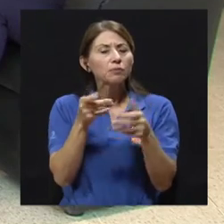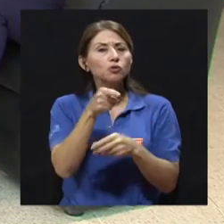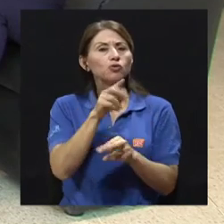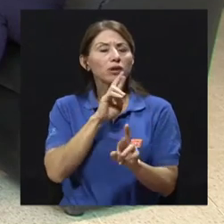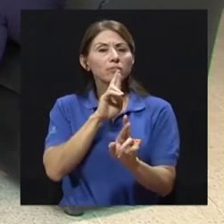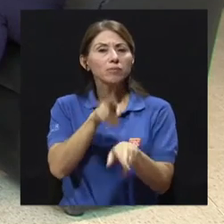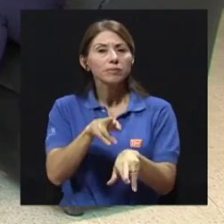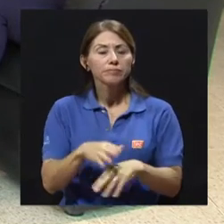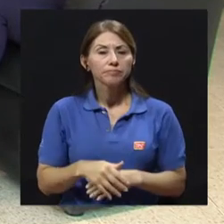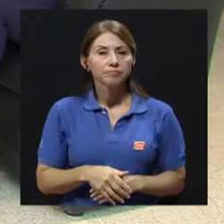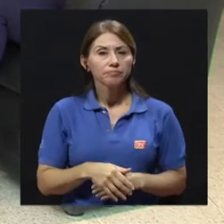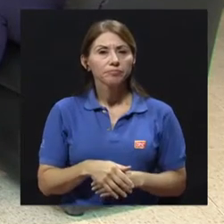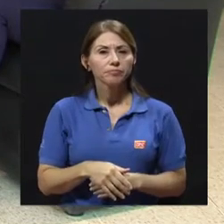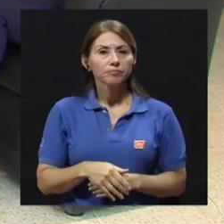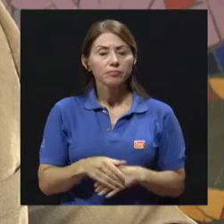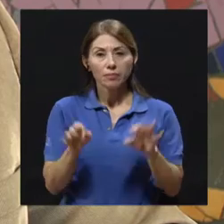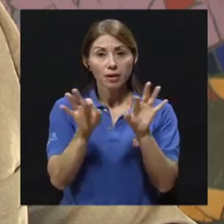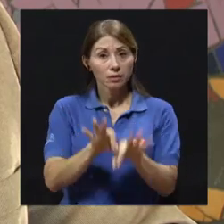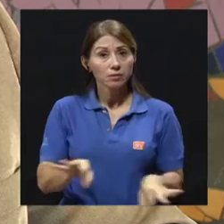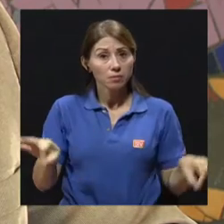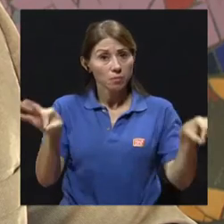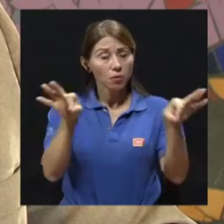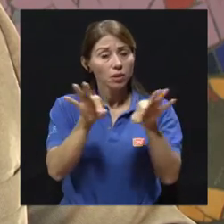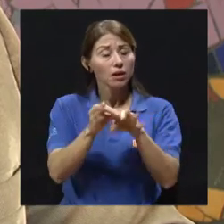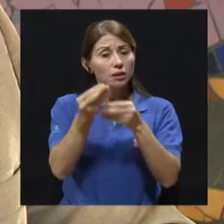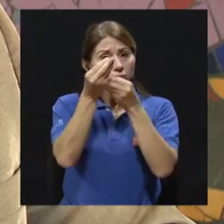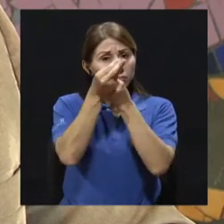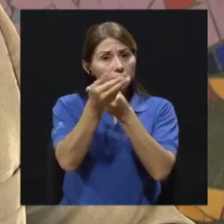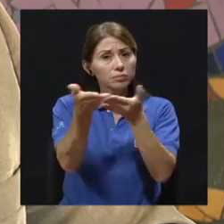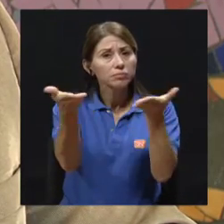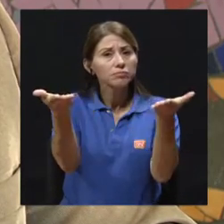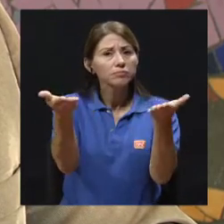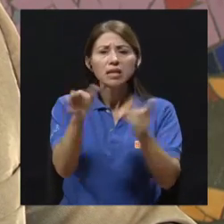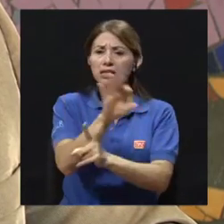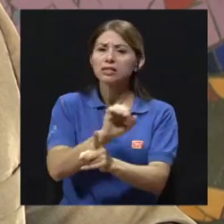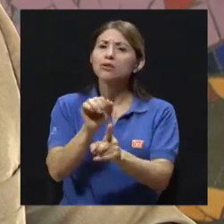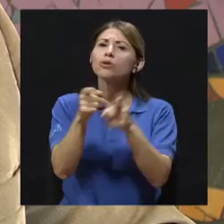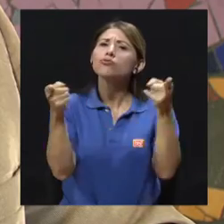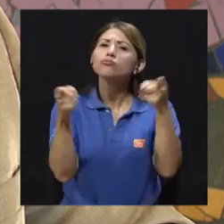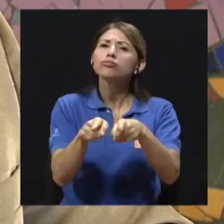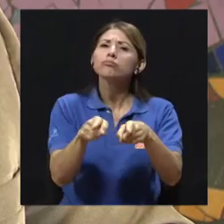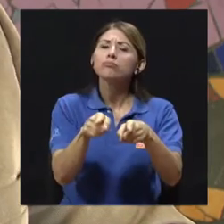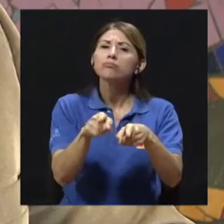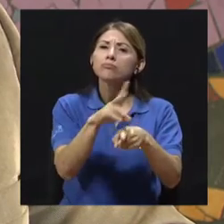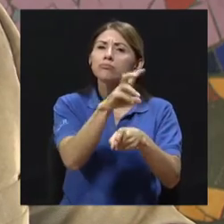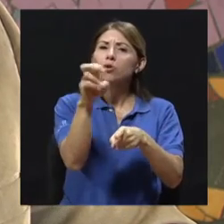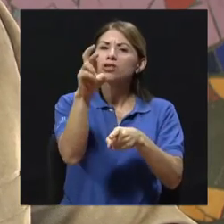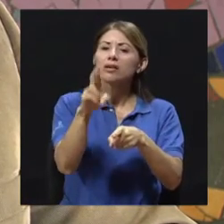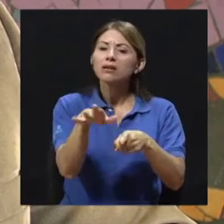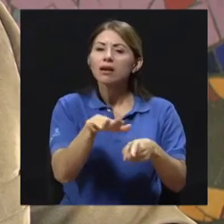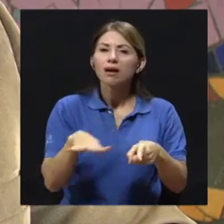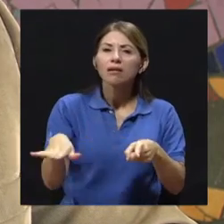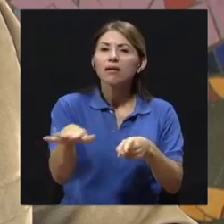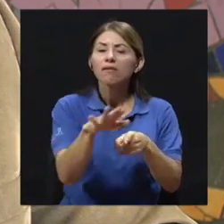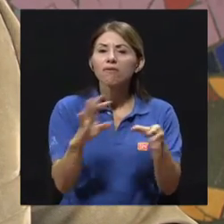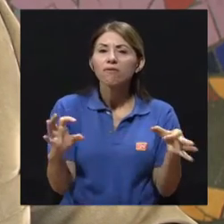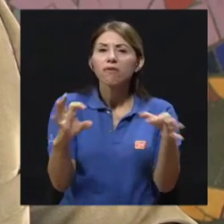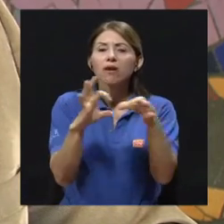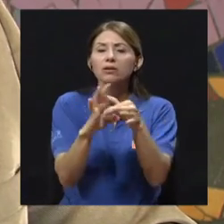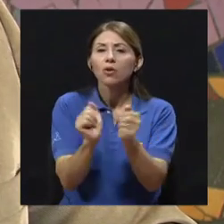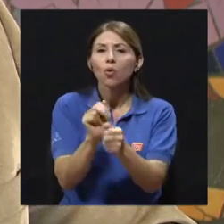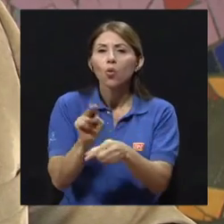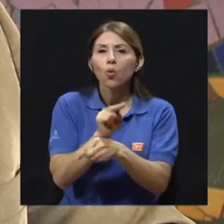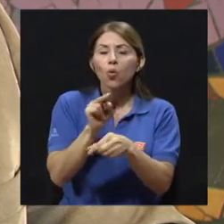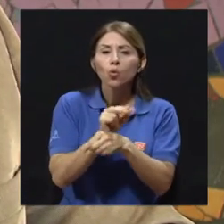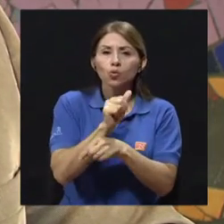usted nos atienda, sería importante contarle a la población cuál es la realidad que actualmente vive Costa Rica en torno al